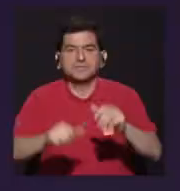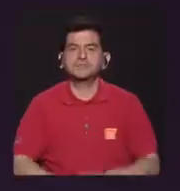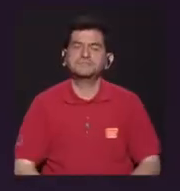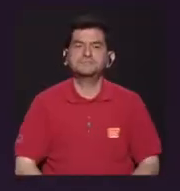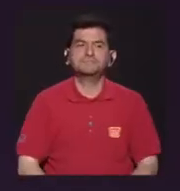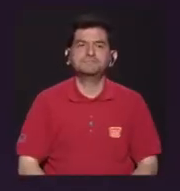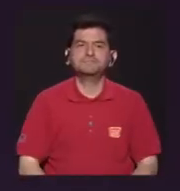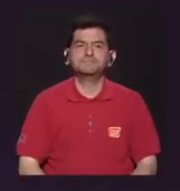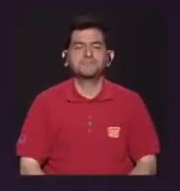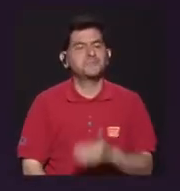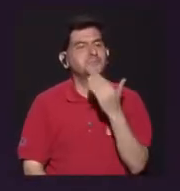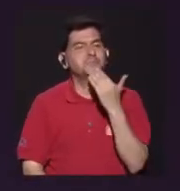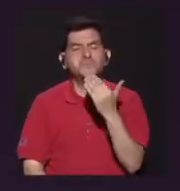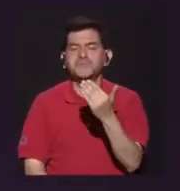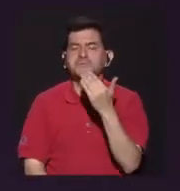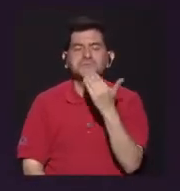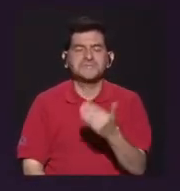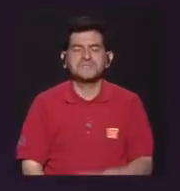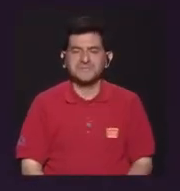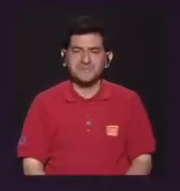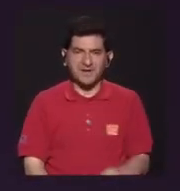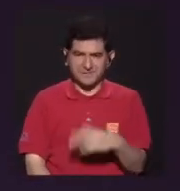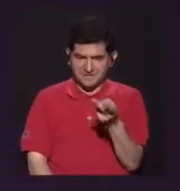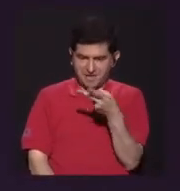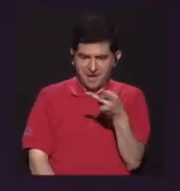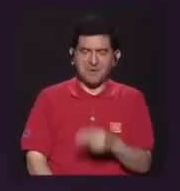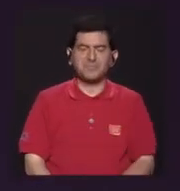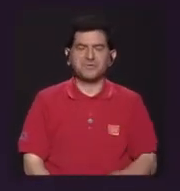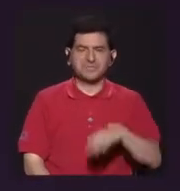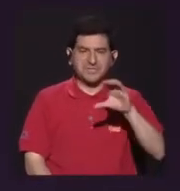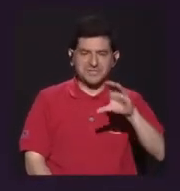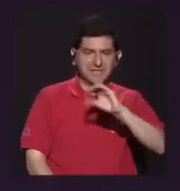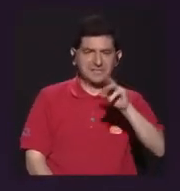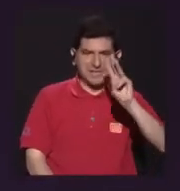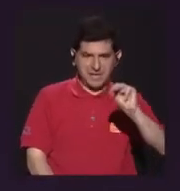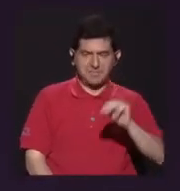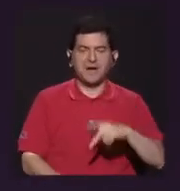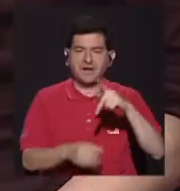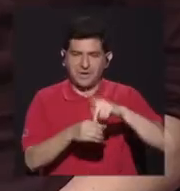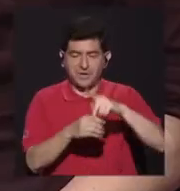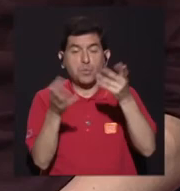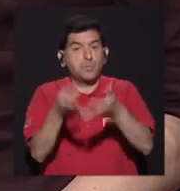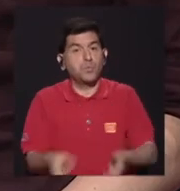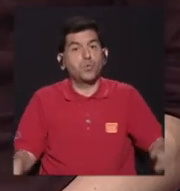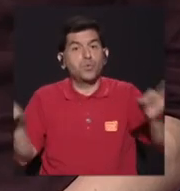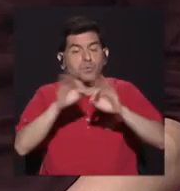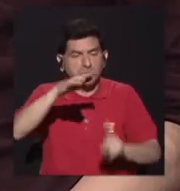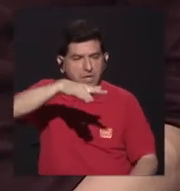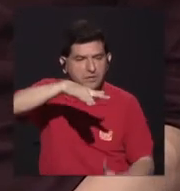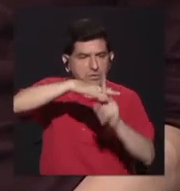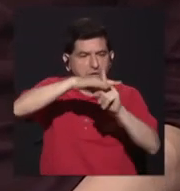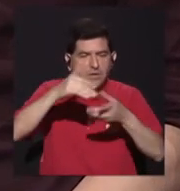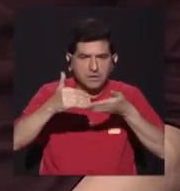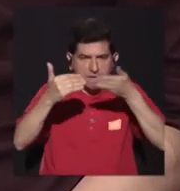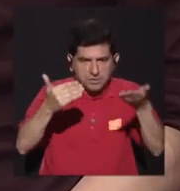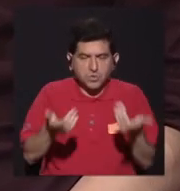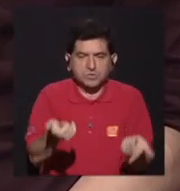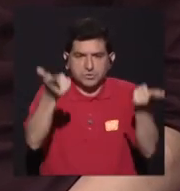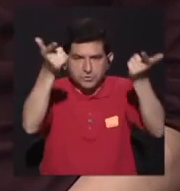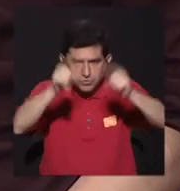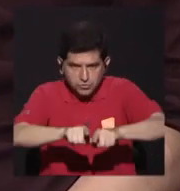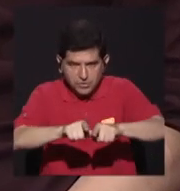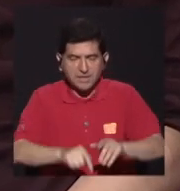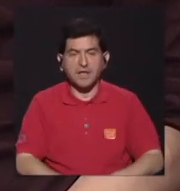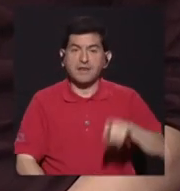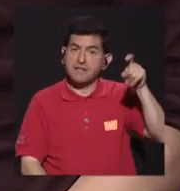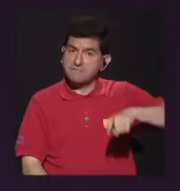Bueno, pues les agradecemos a ustedes dos, a César y a Mario, por participar, porque es importante visibilizar estas cosas que están pasando y